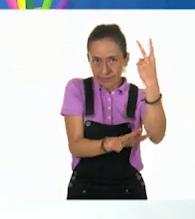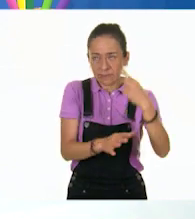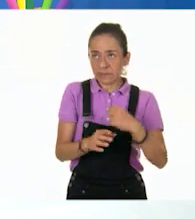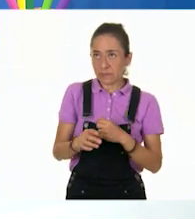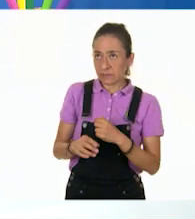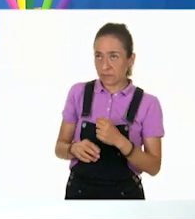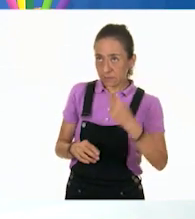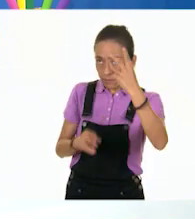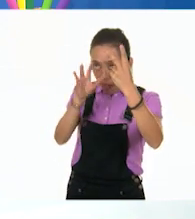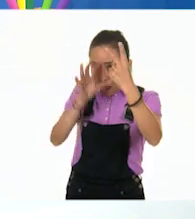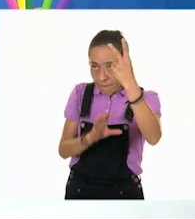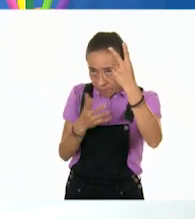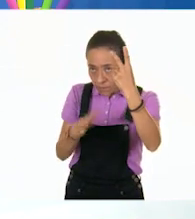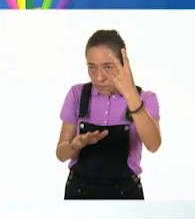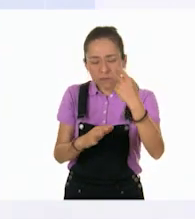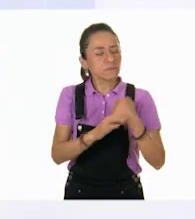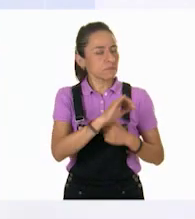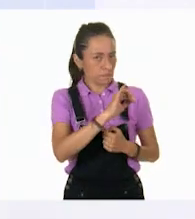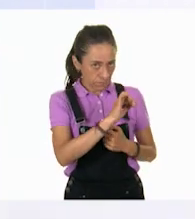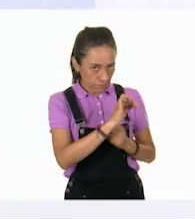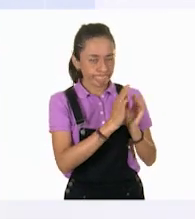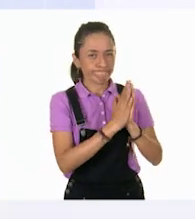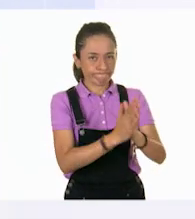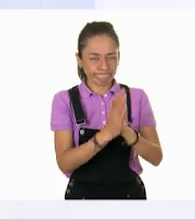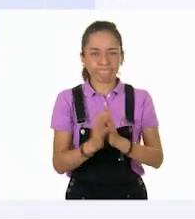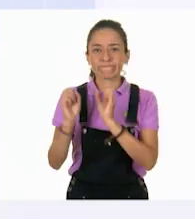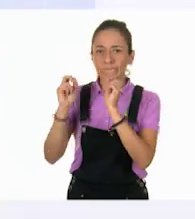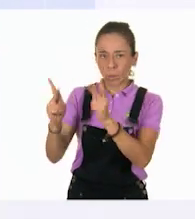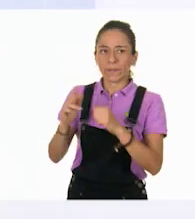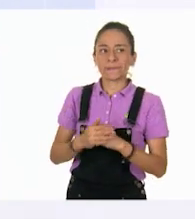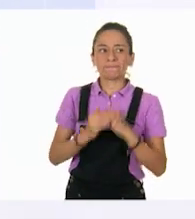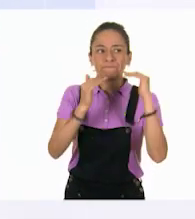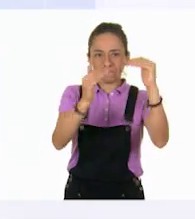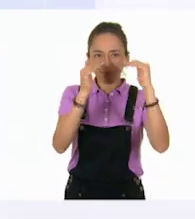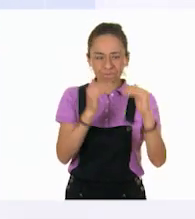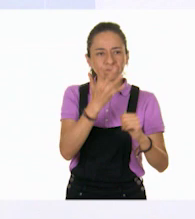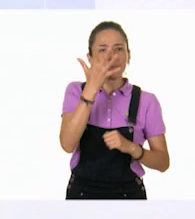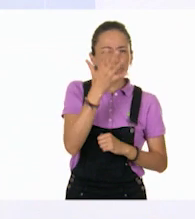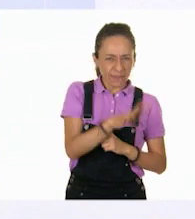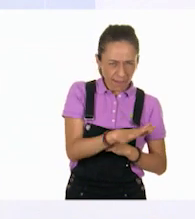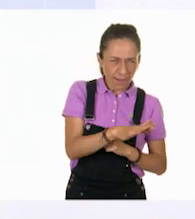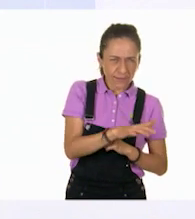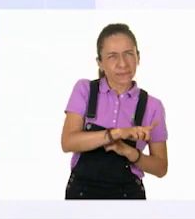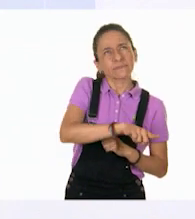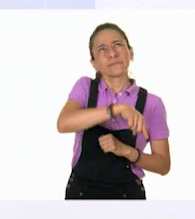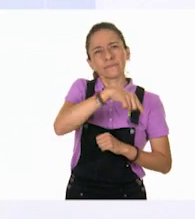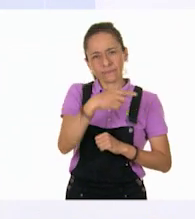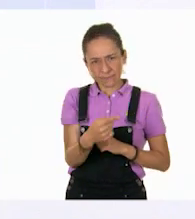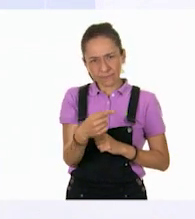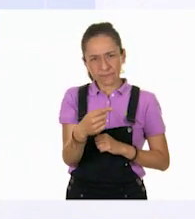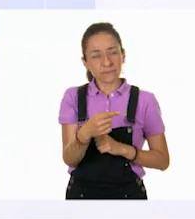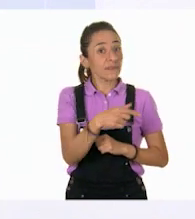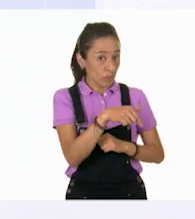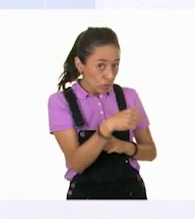por favor. Muy bien. Entonces aquí pongo 10, 12, 12,